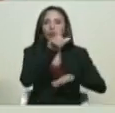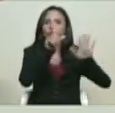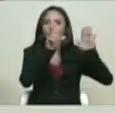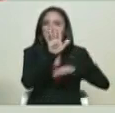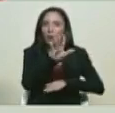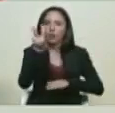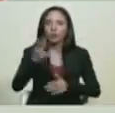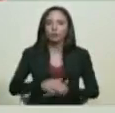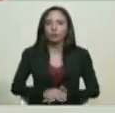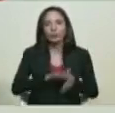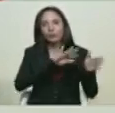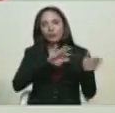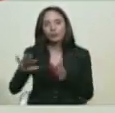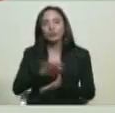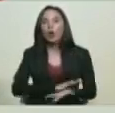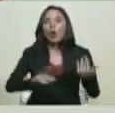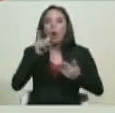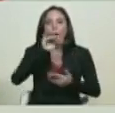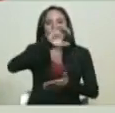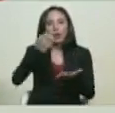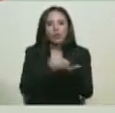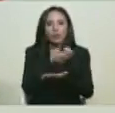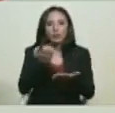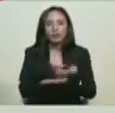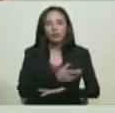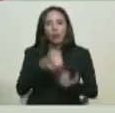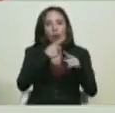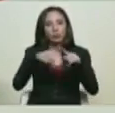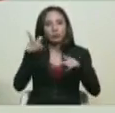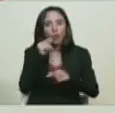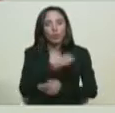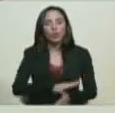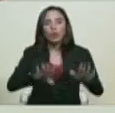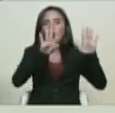1.820.552. Javier Alejandro Bertucci Carrero,